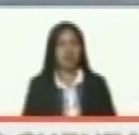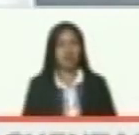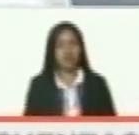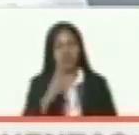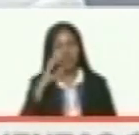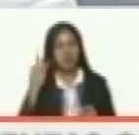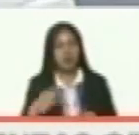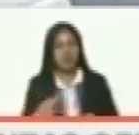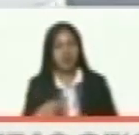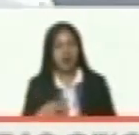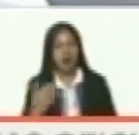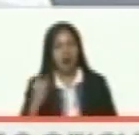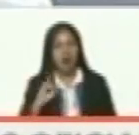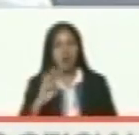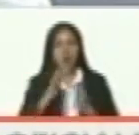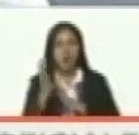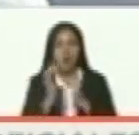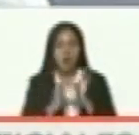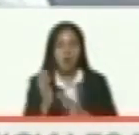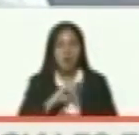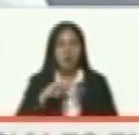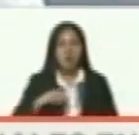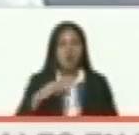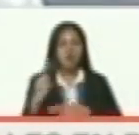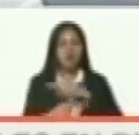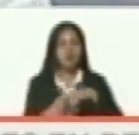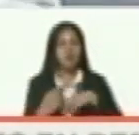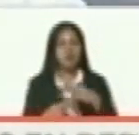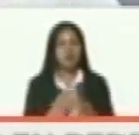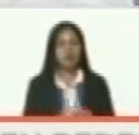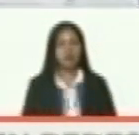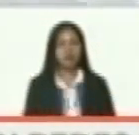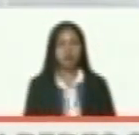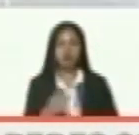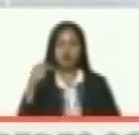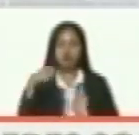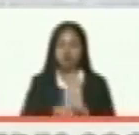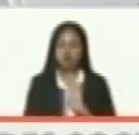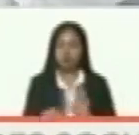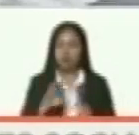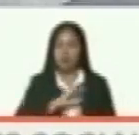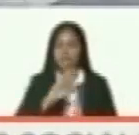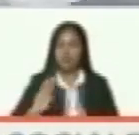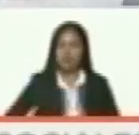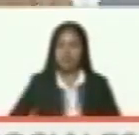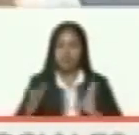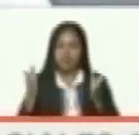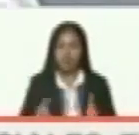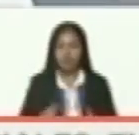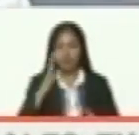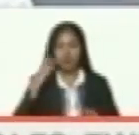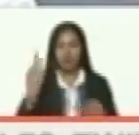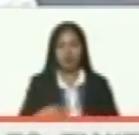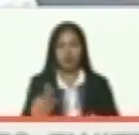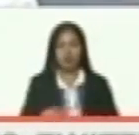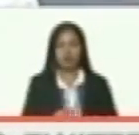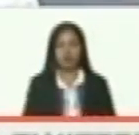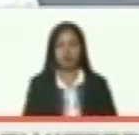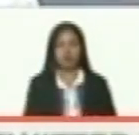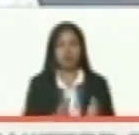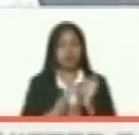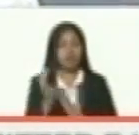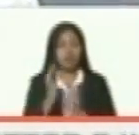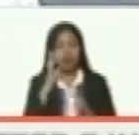verdad, es cristiana. Esa es nuestra revolución, una revolución profundamente cristiana, de verdad, verdadita, cristiana